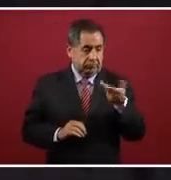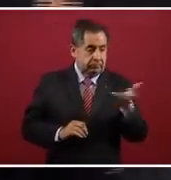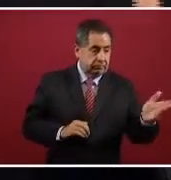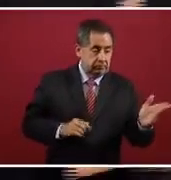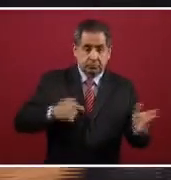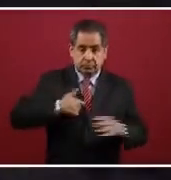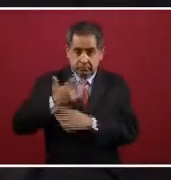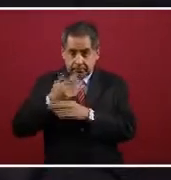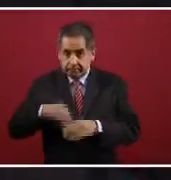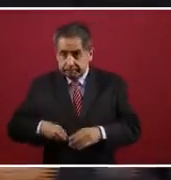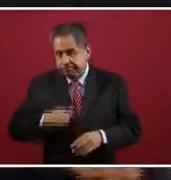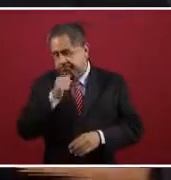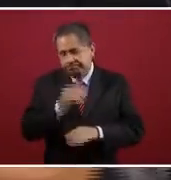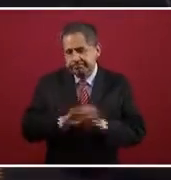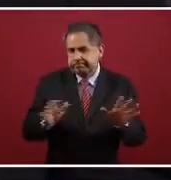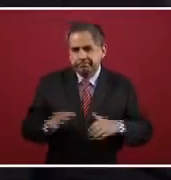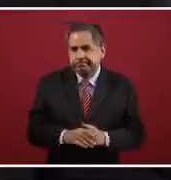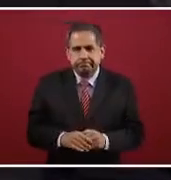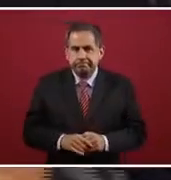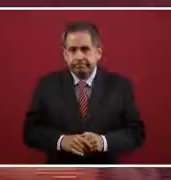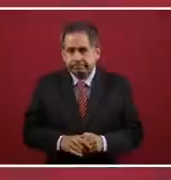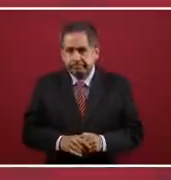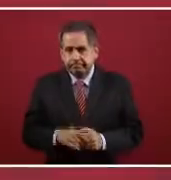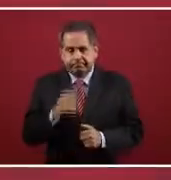ya en estos tiempos,